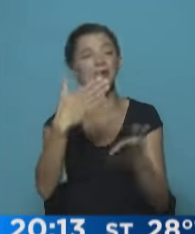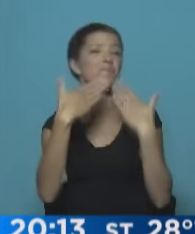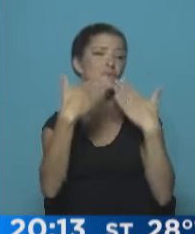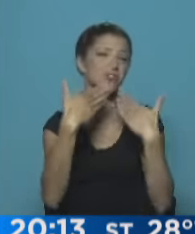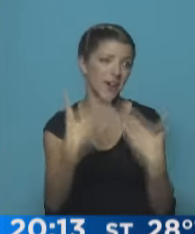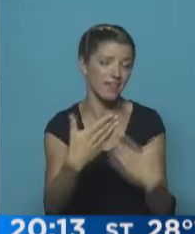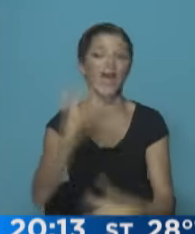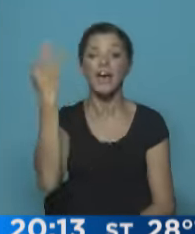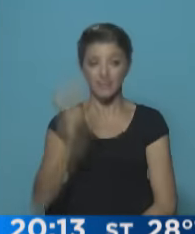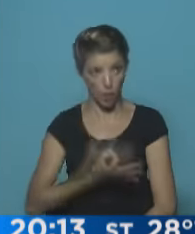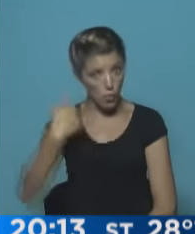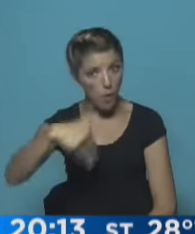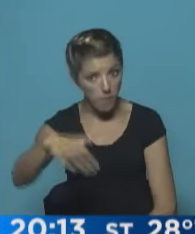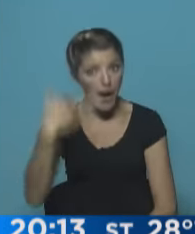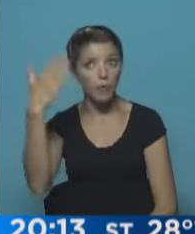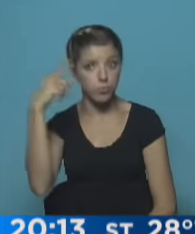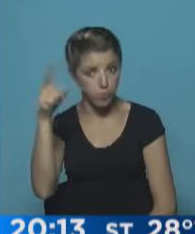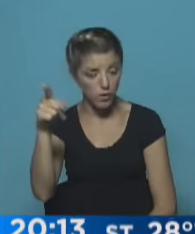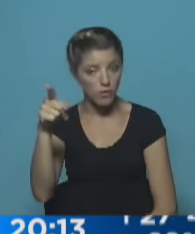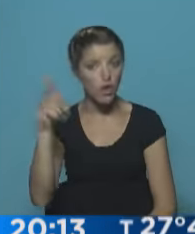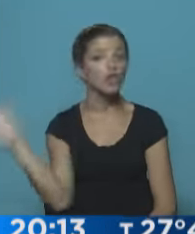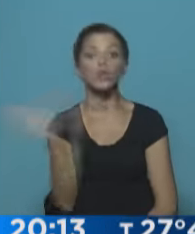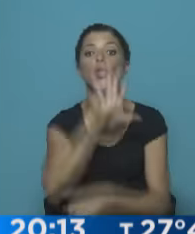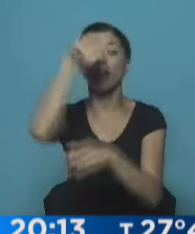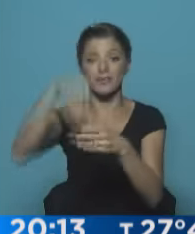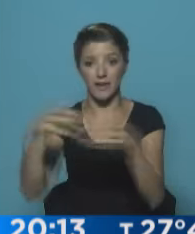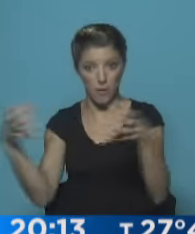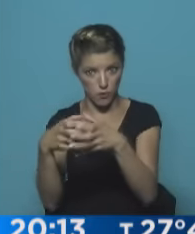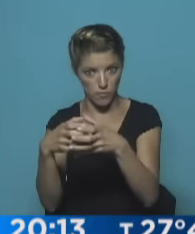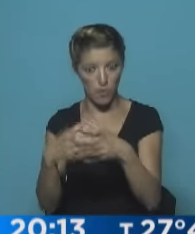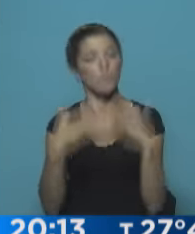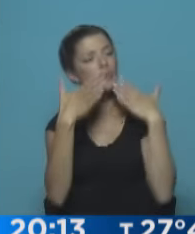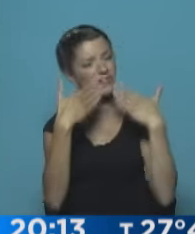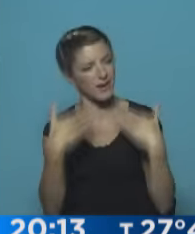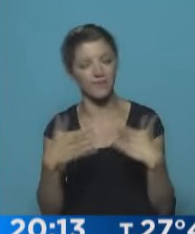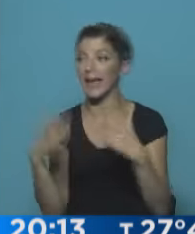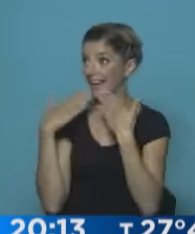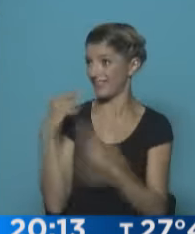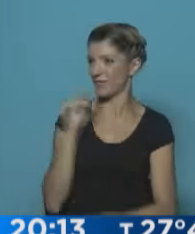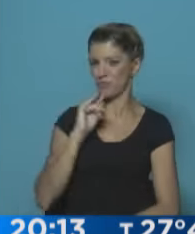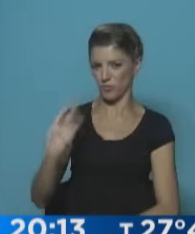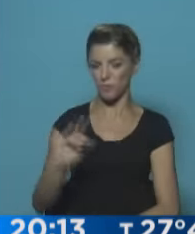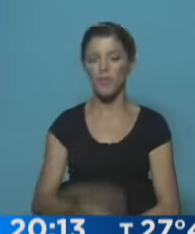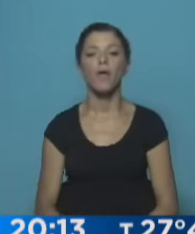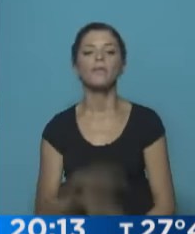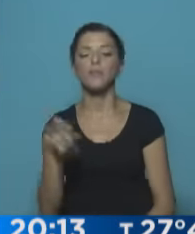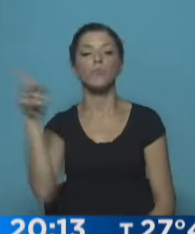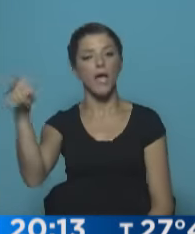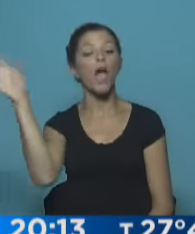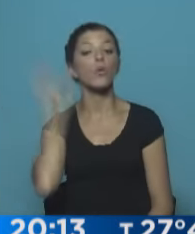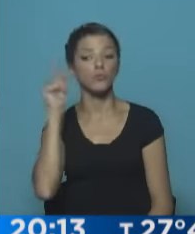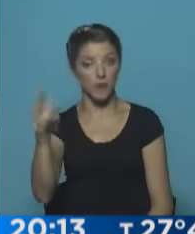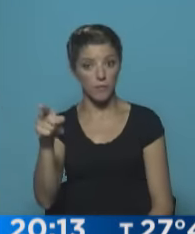seguramente van a tener la palabra de todos los integrantes de la fapa Muchas gracias eh Gracias eh gracias a ustedes bueno la palabra entonces de